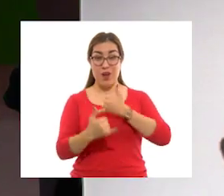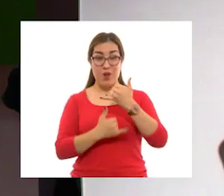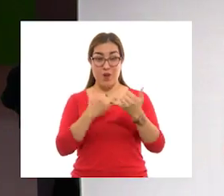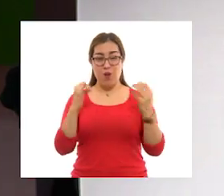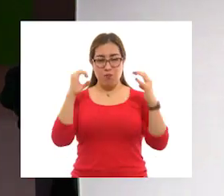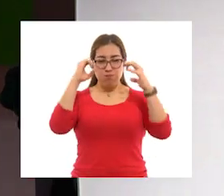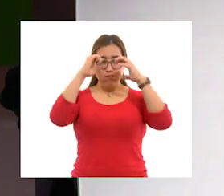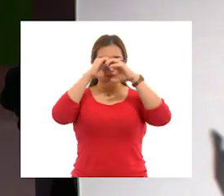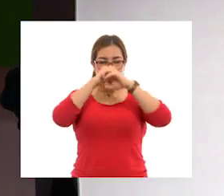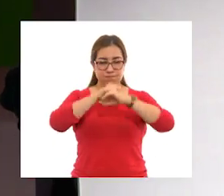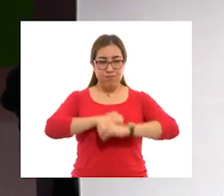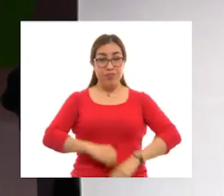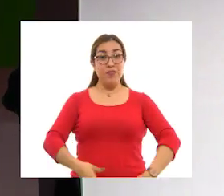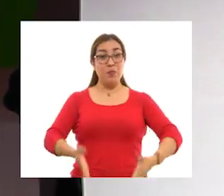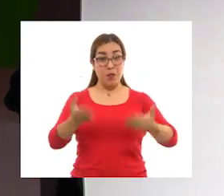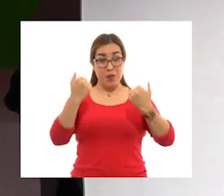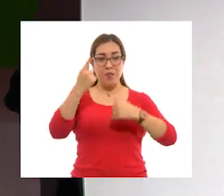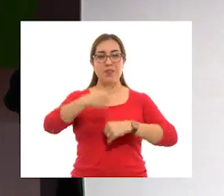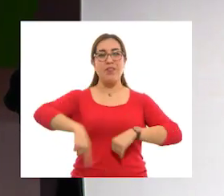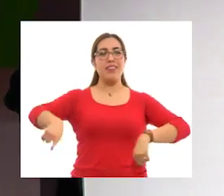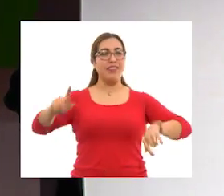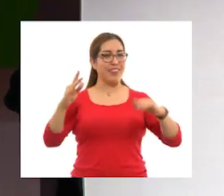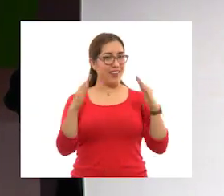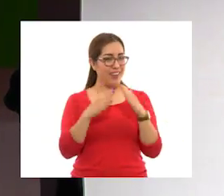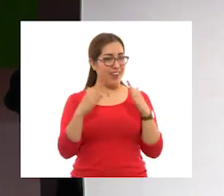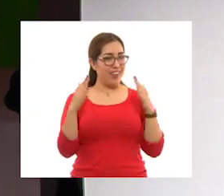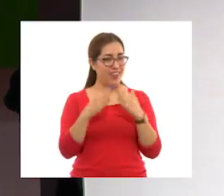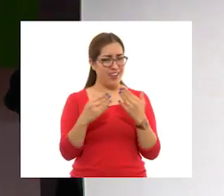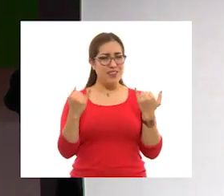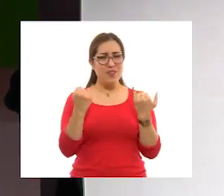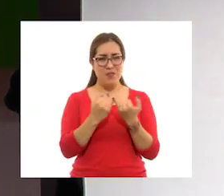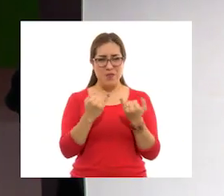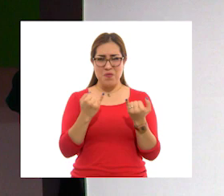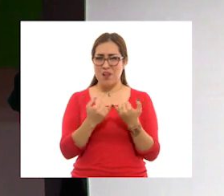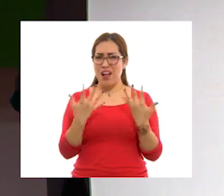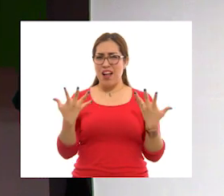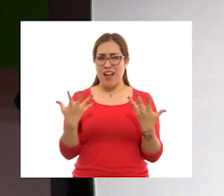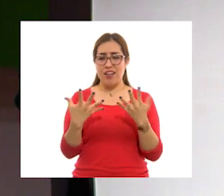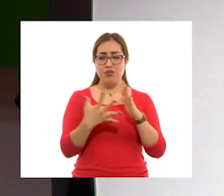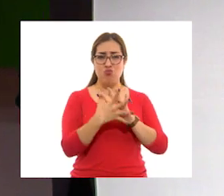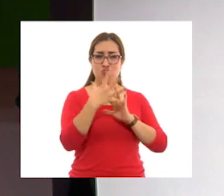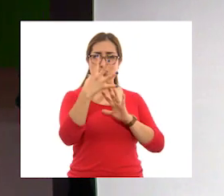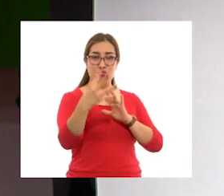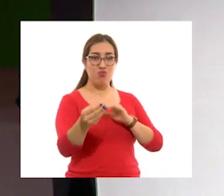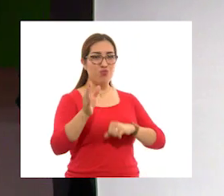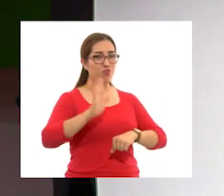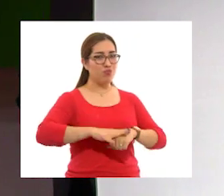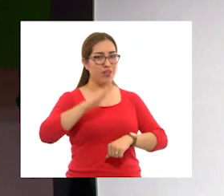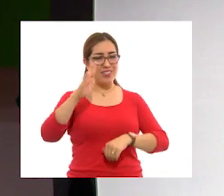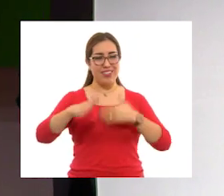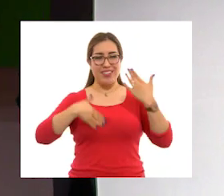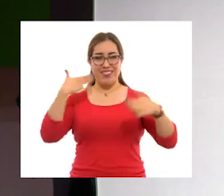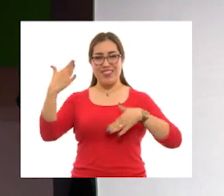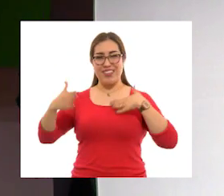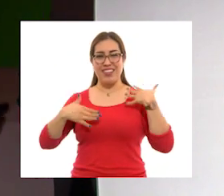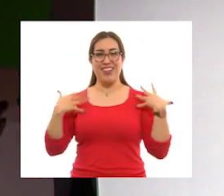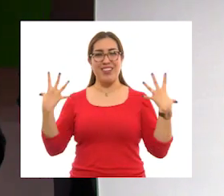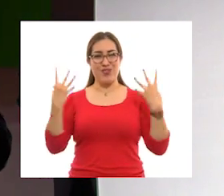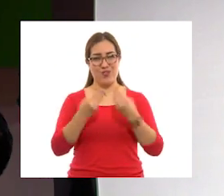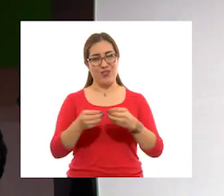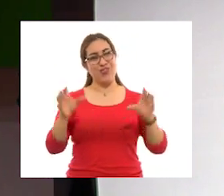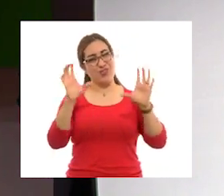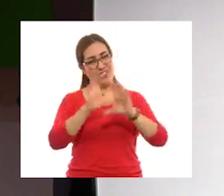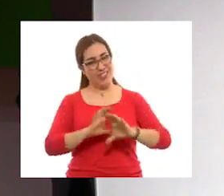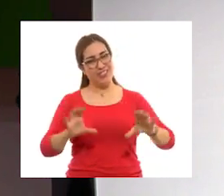¡Vamos! ¡Ustedes en casa, acompáñenos a realizar las sombras que más les gustaron y cantemos juntas y juntos la